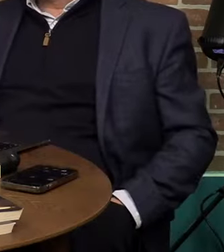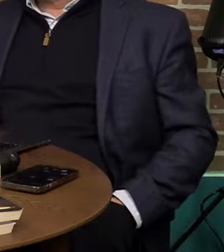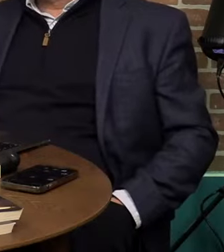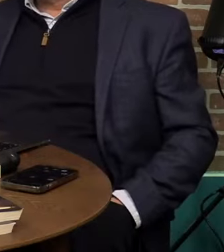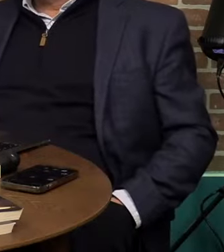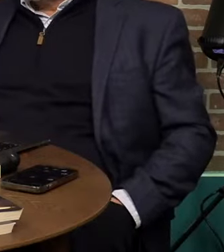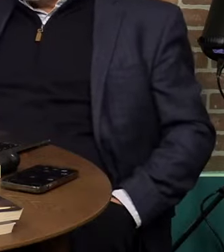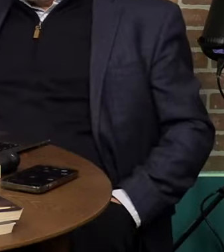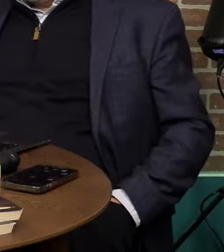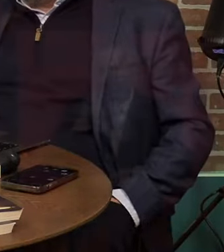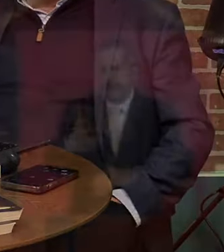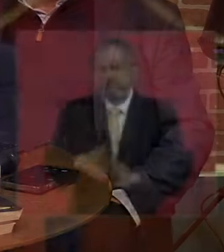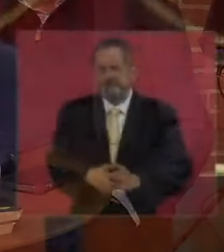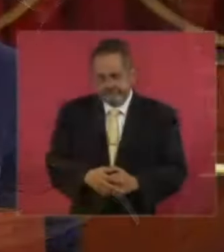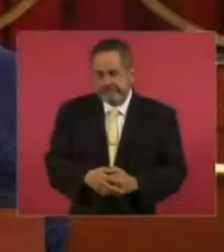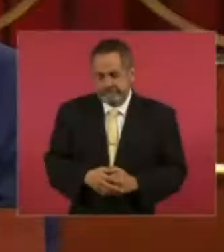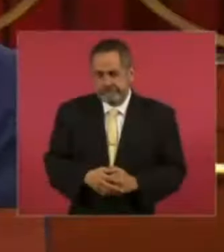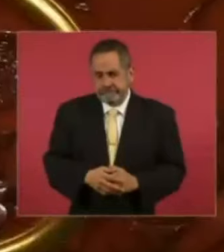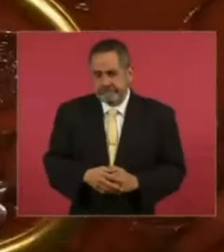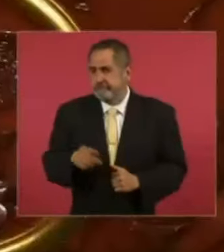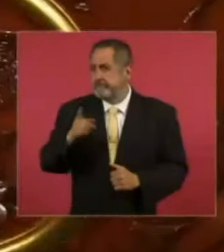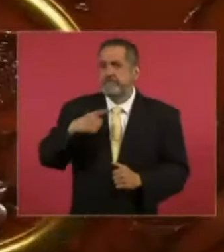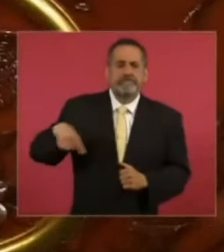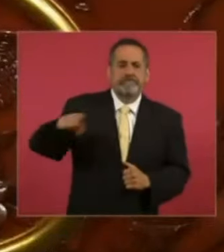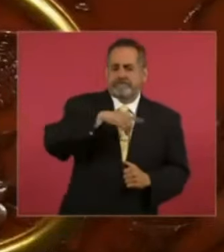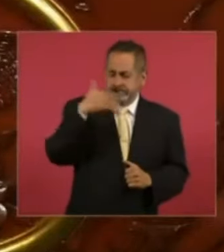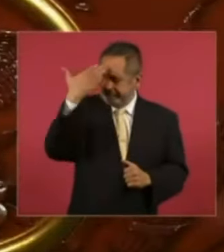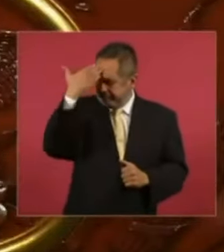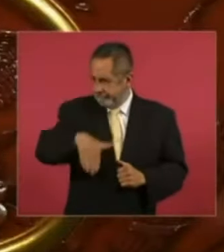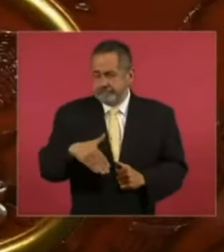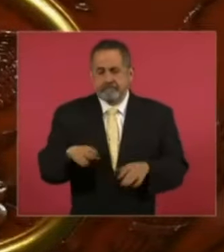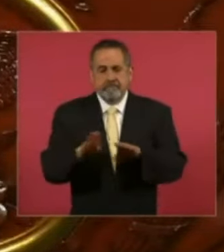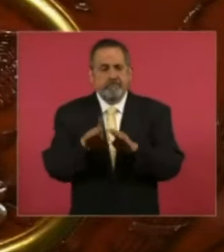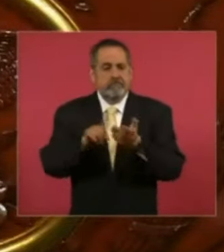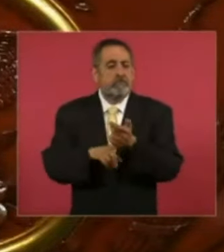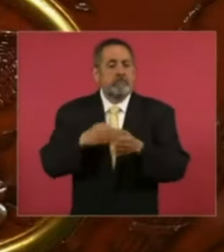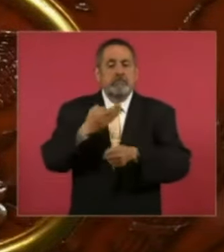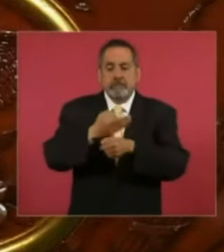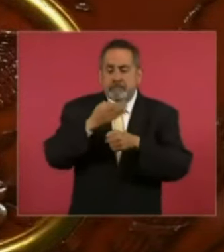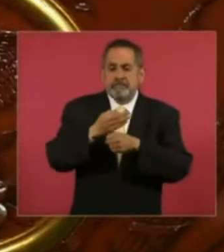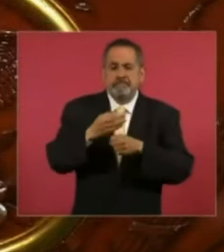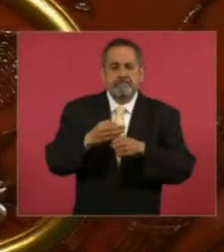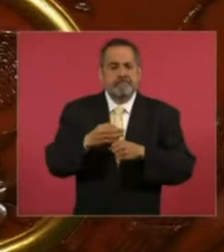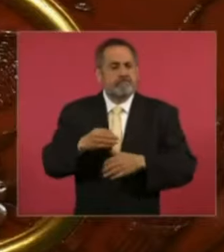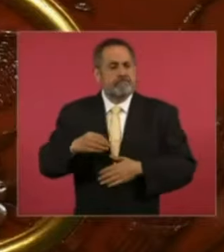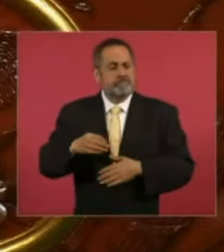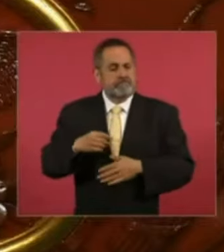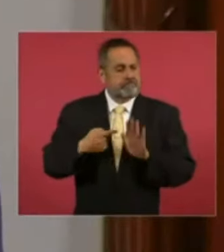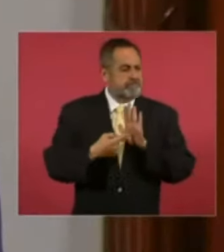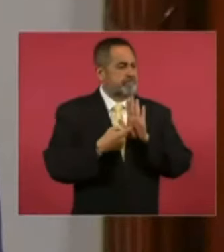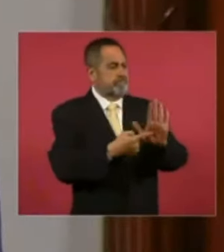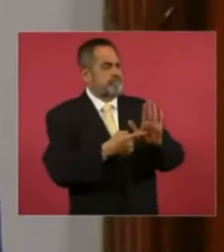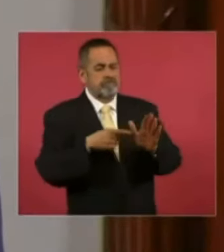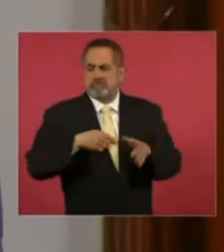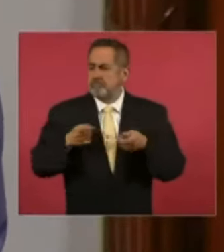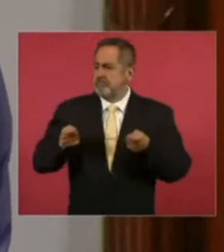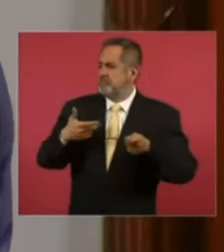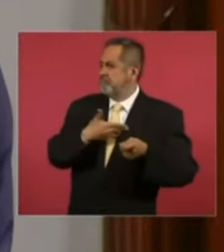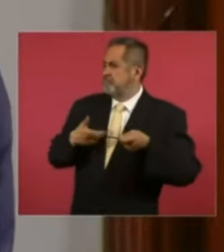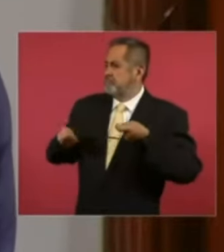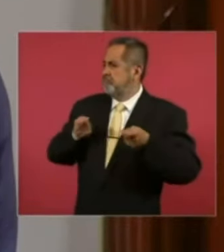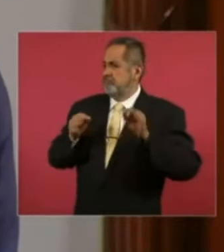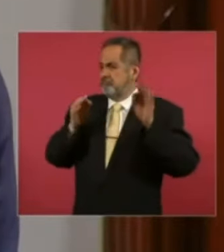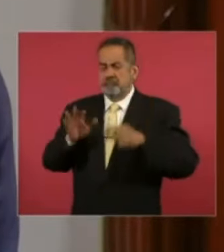pleitos con Estados Unidos. El 8 es igual también parte de una idea progresista que se está